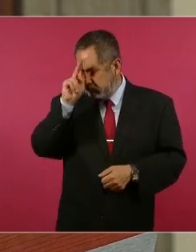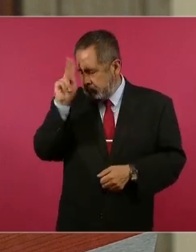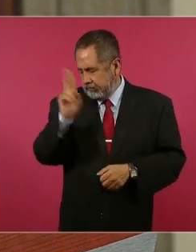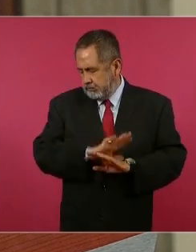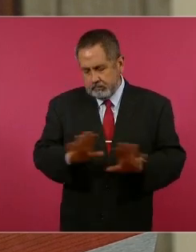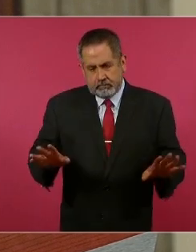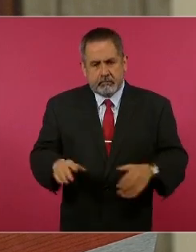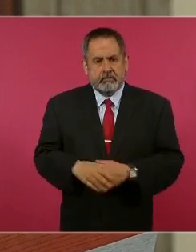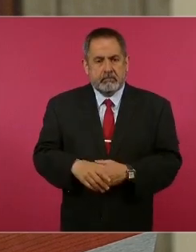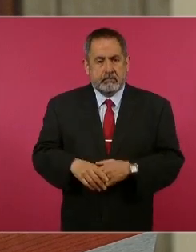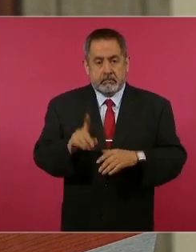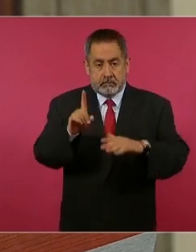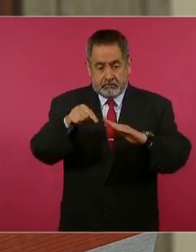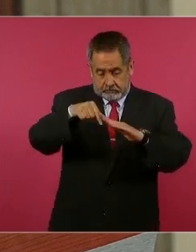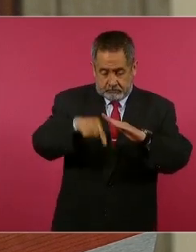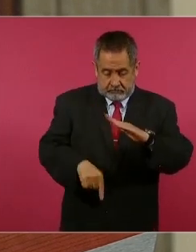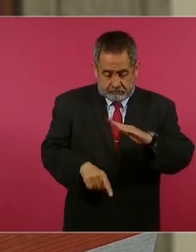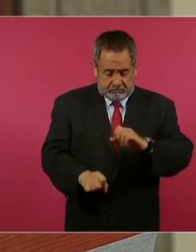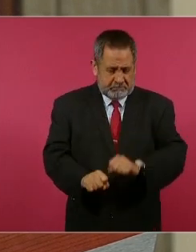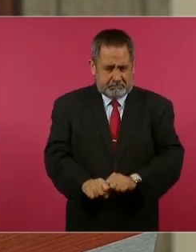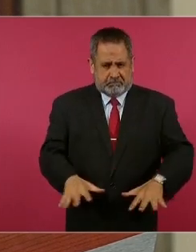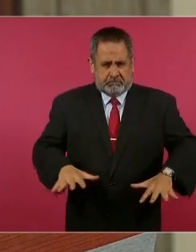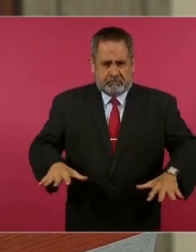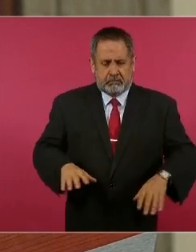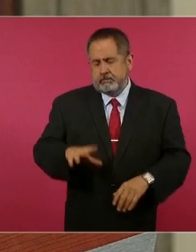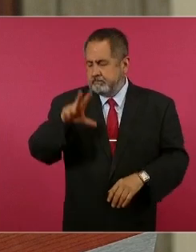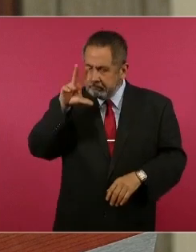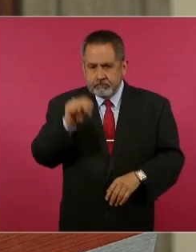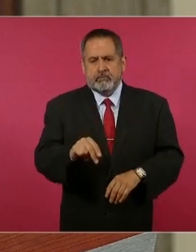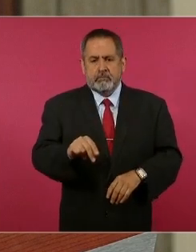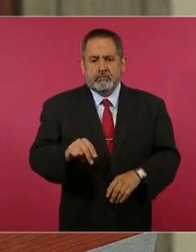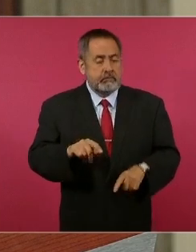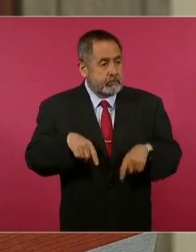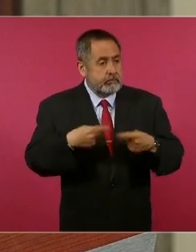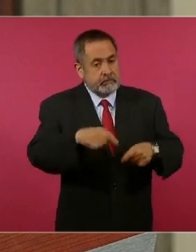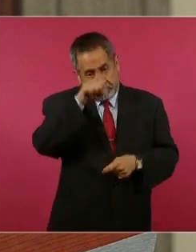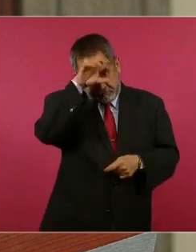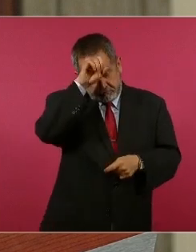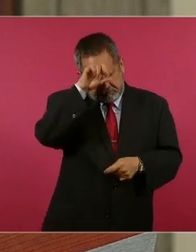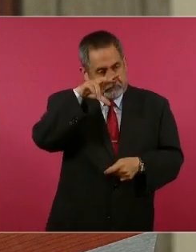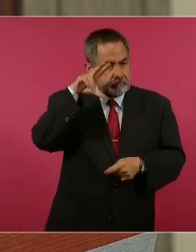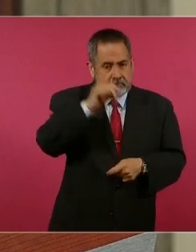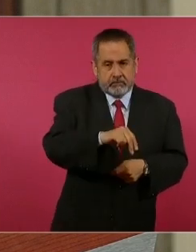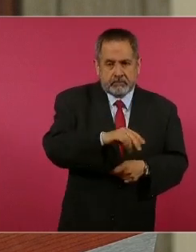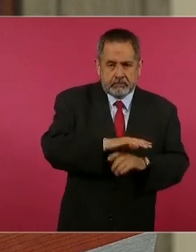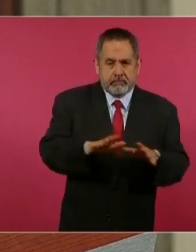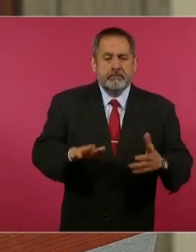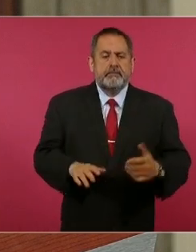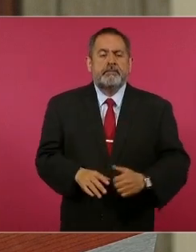prohibir ya el fracking y no otorgar concesiones a mineras a cielo abierto,